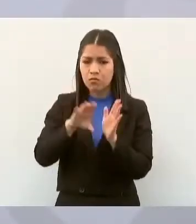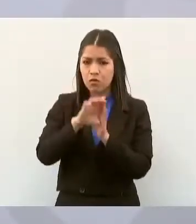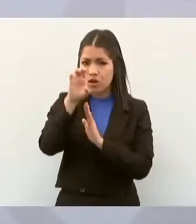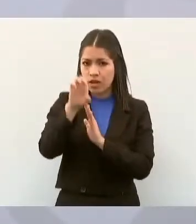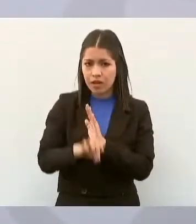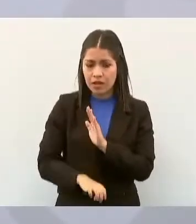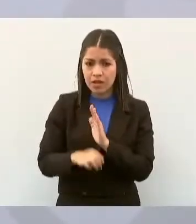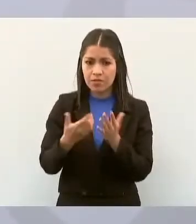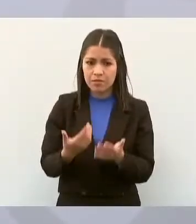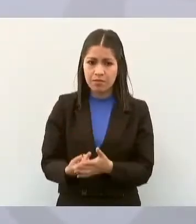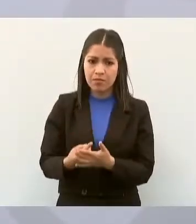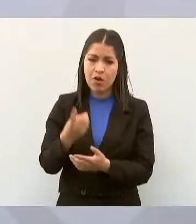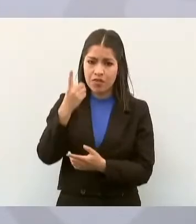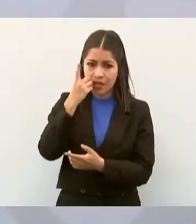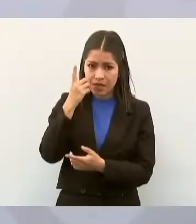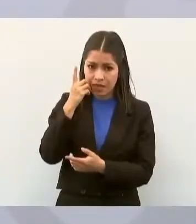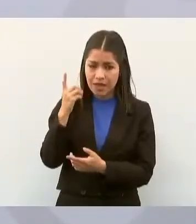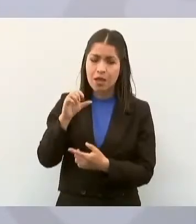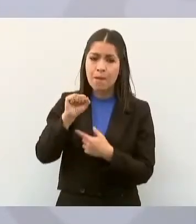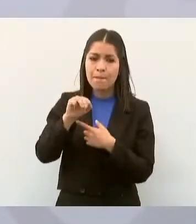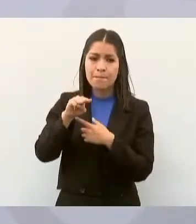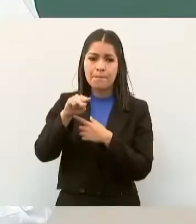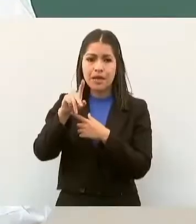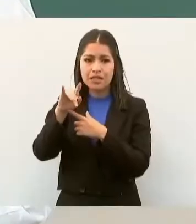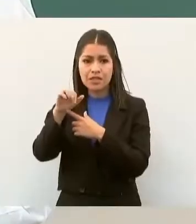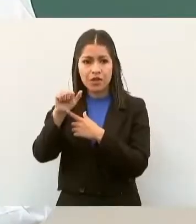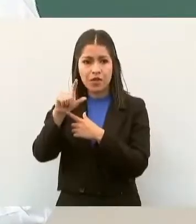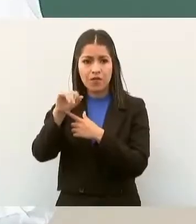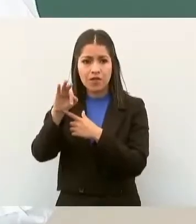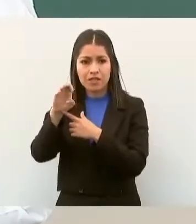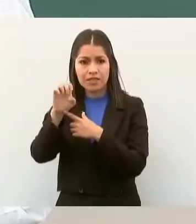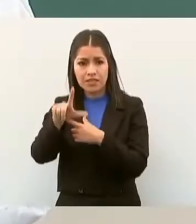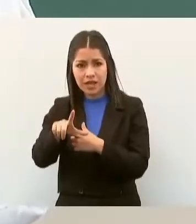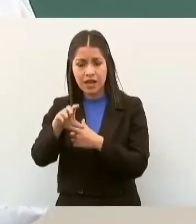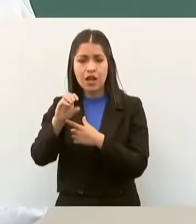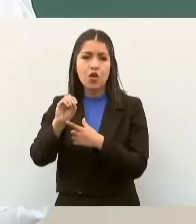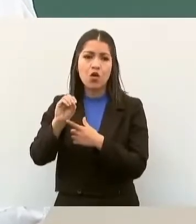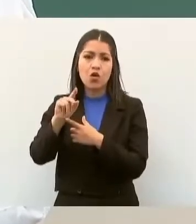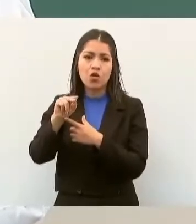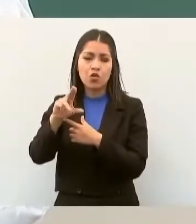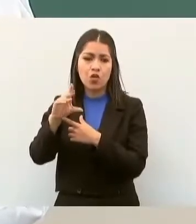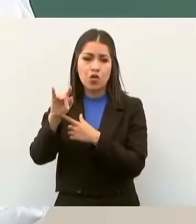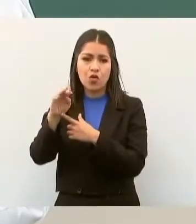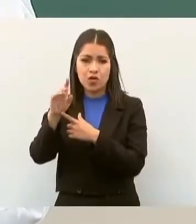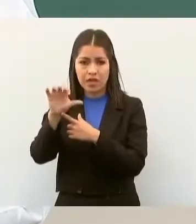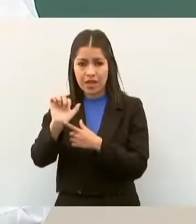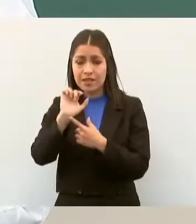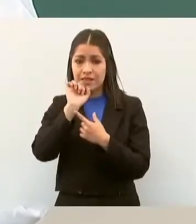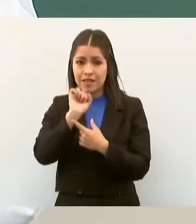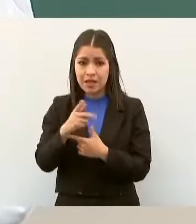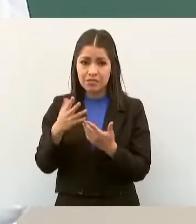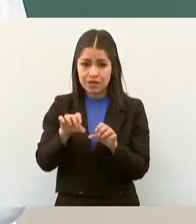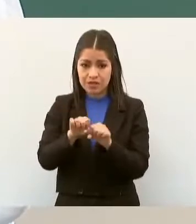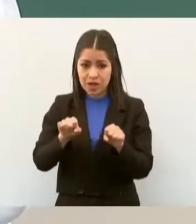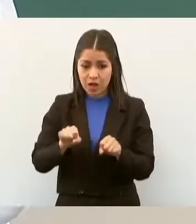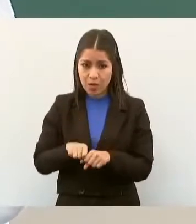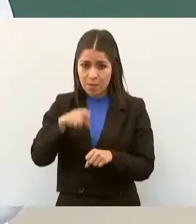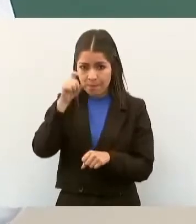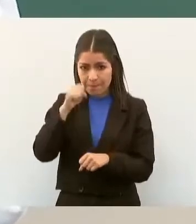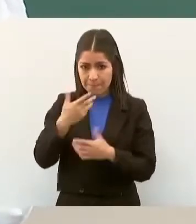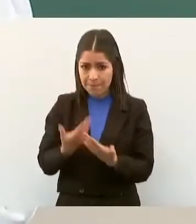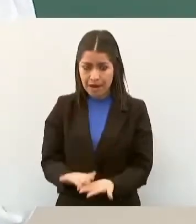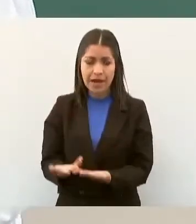destacan ortodoncia, maxilofacial, oncología y una sala de hemodiálisis